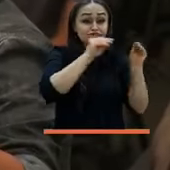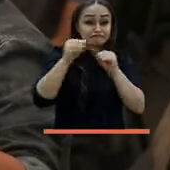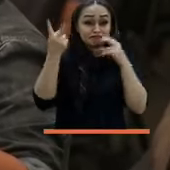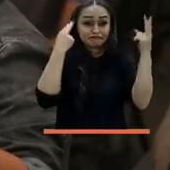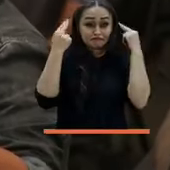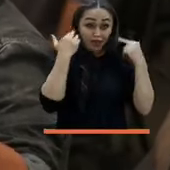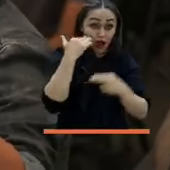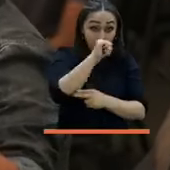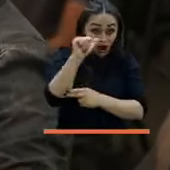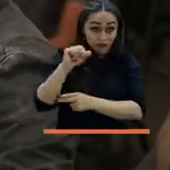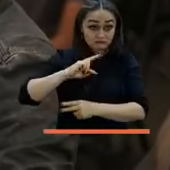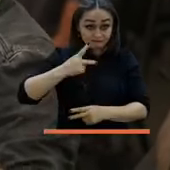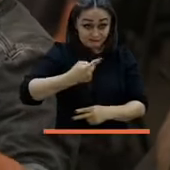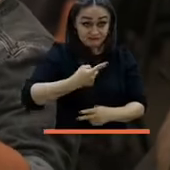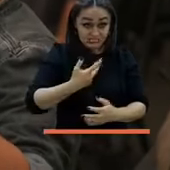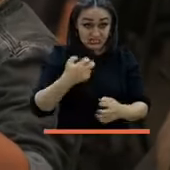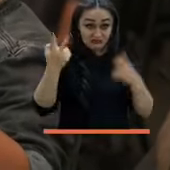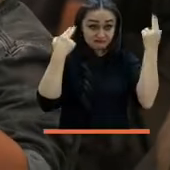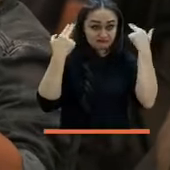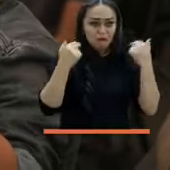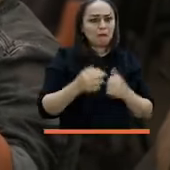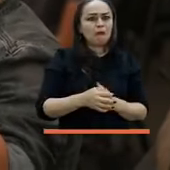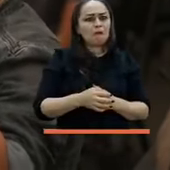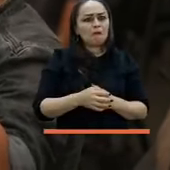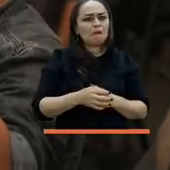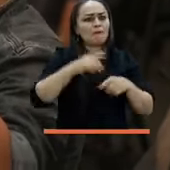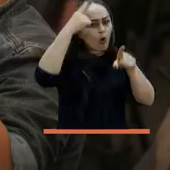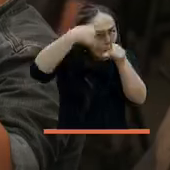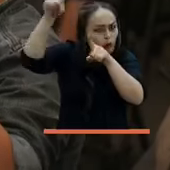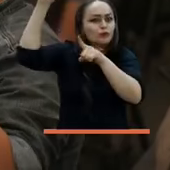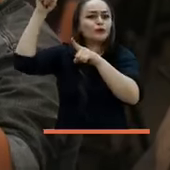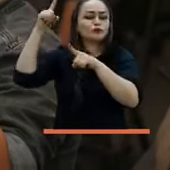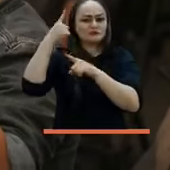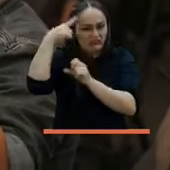se fijan en que hay capacidades en que hay